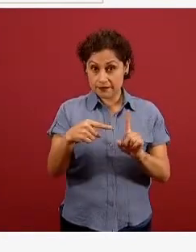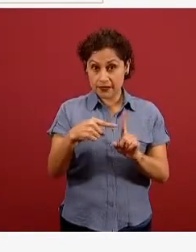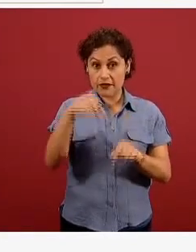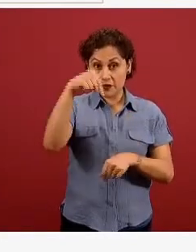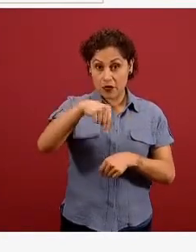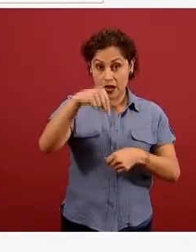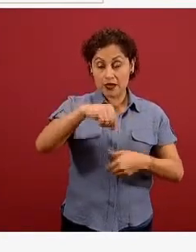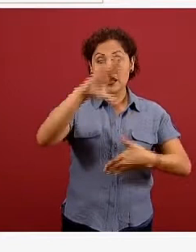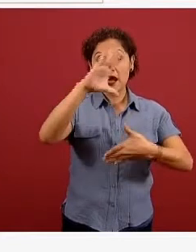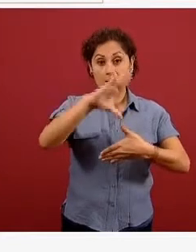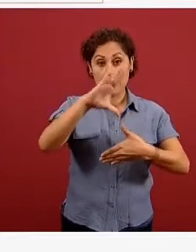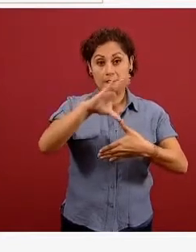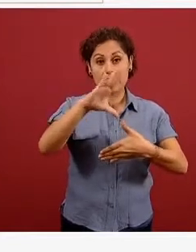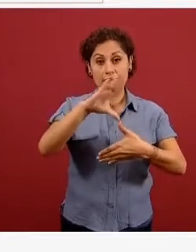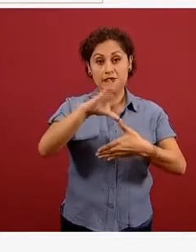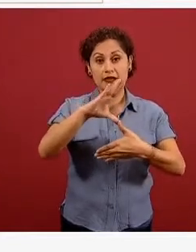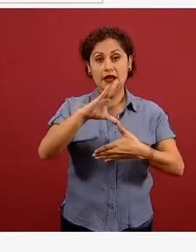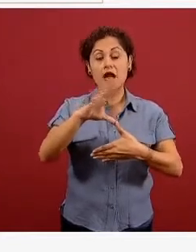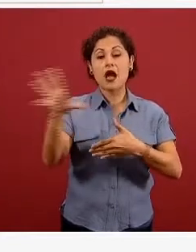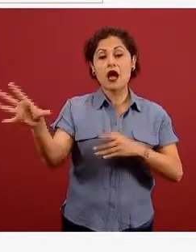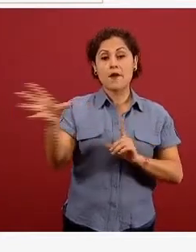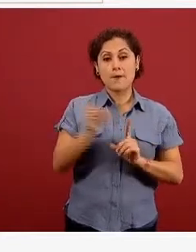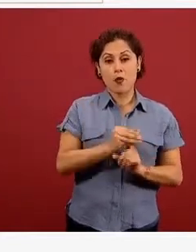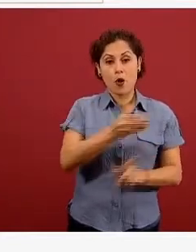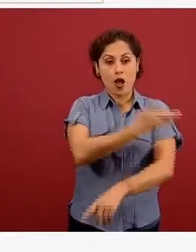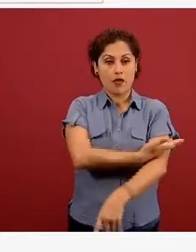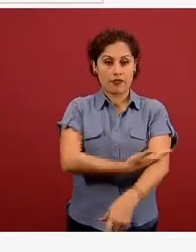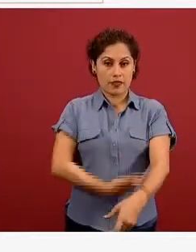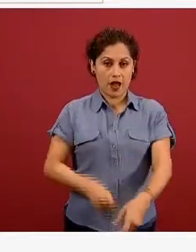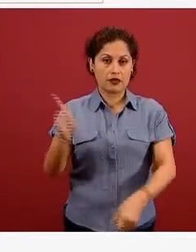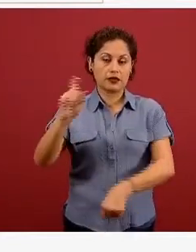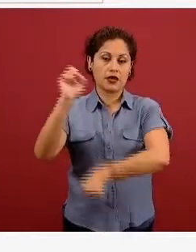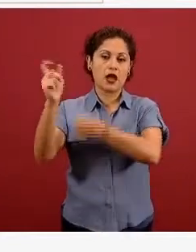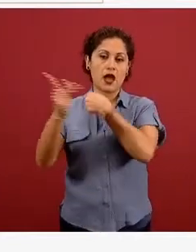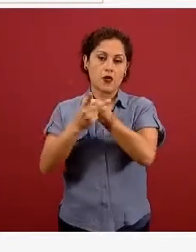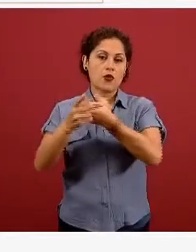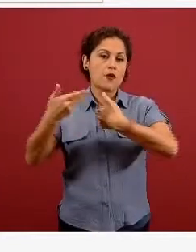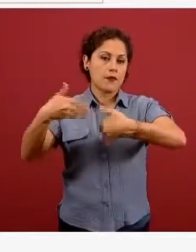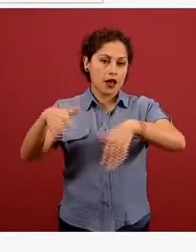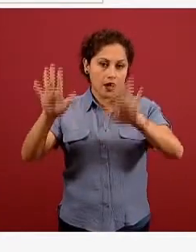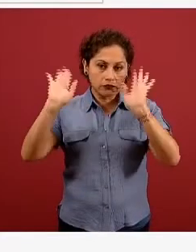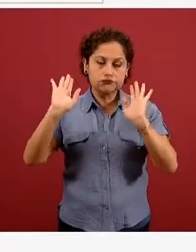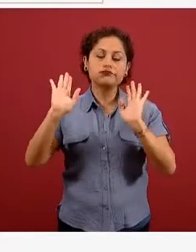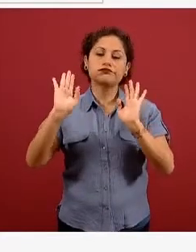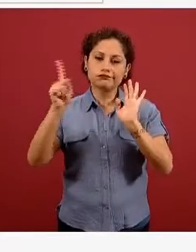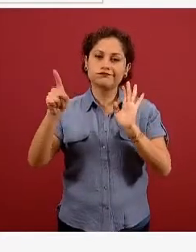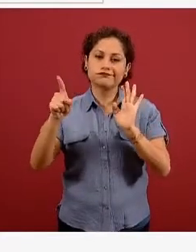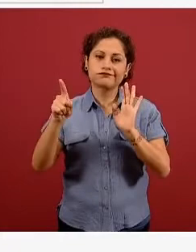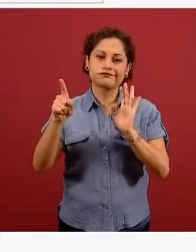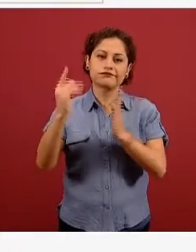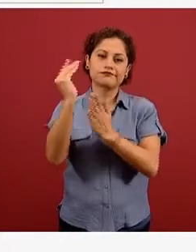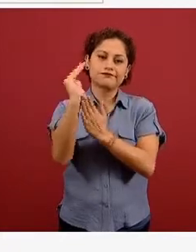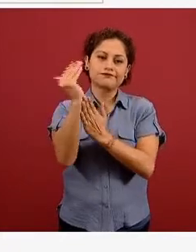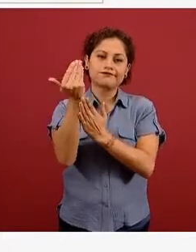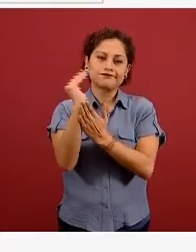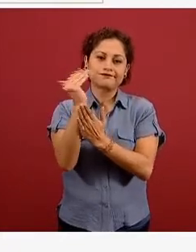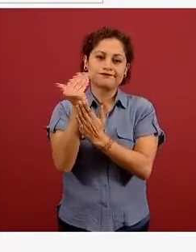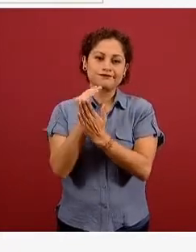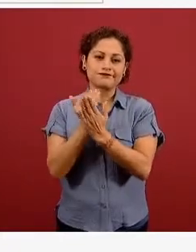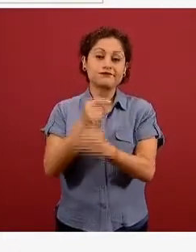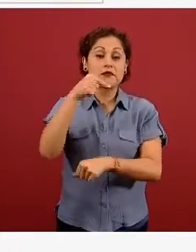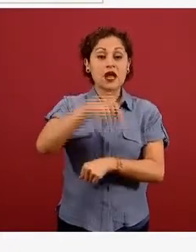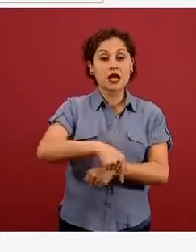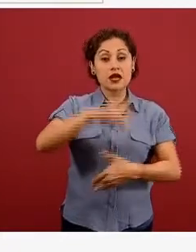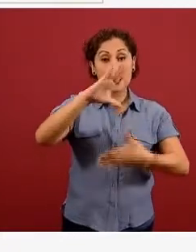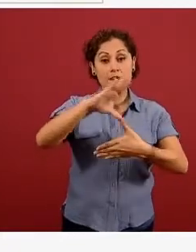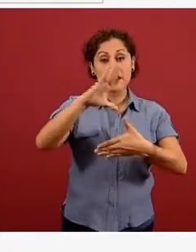americano, más tarde en la epidemia respecto a Europa. Entonces Europa ya va en decrecimiento de su epidemia, mientras que nosotros